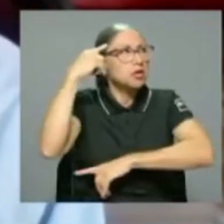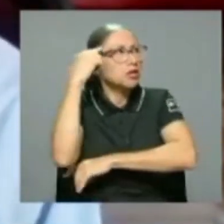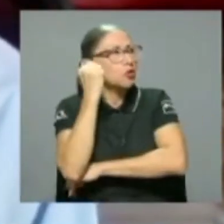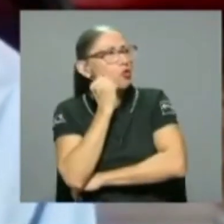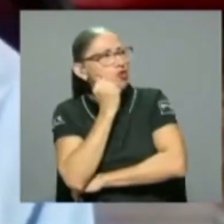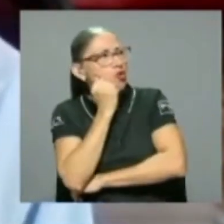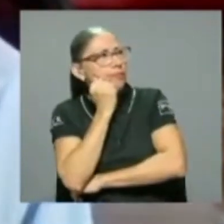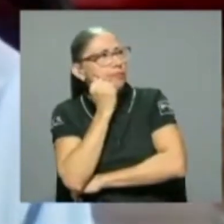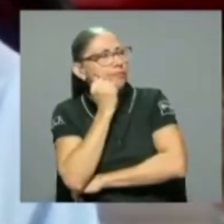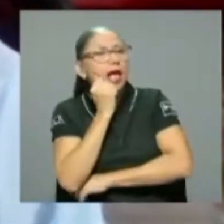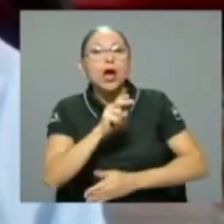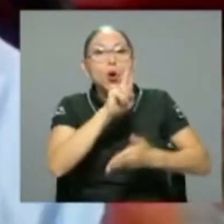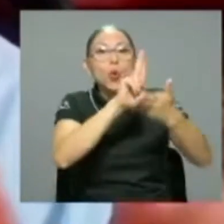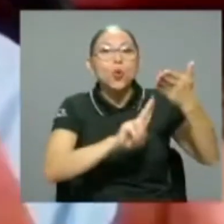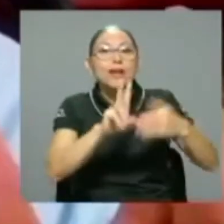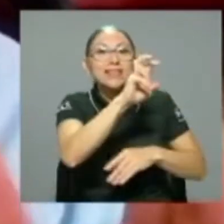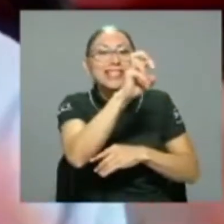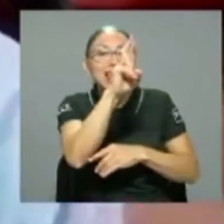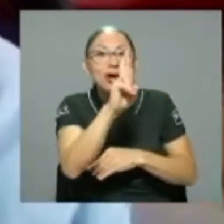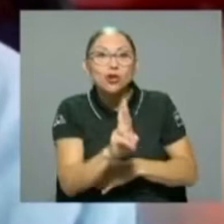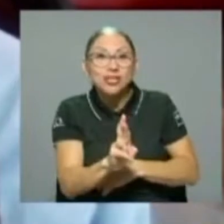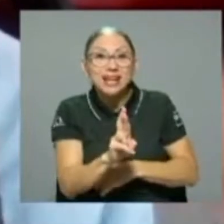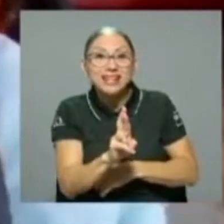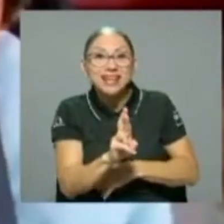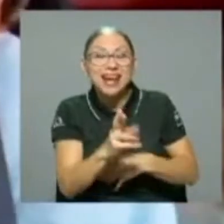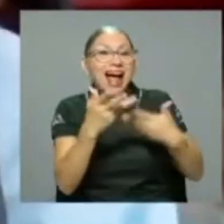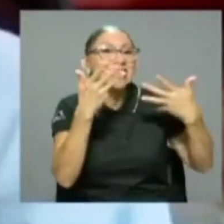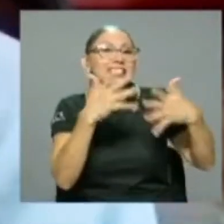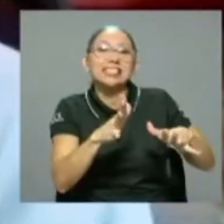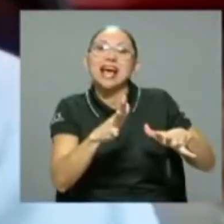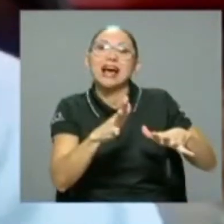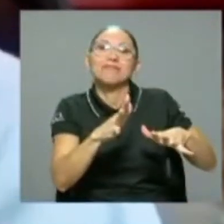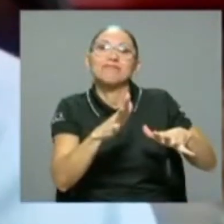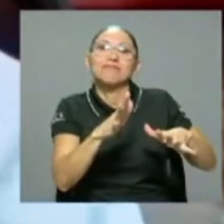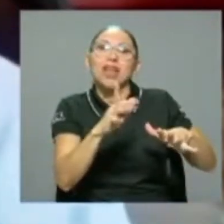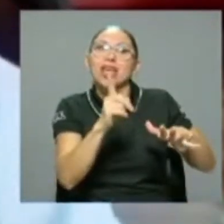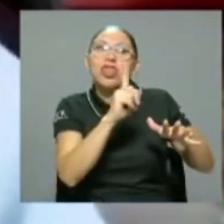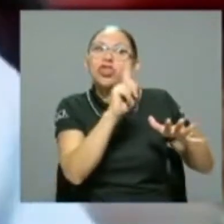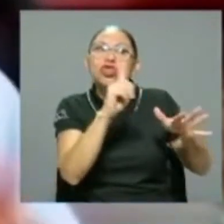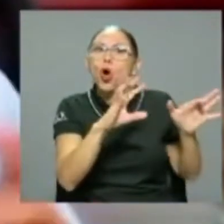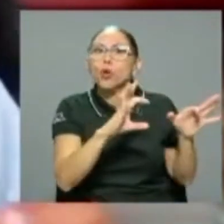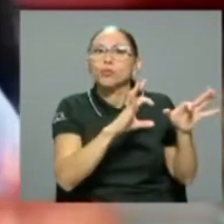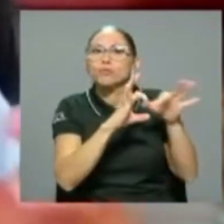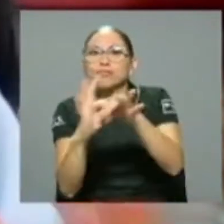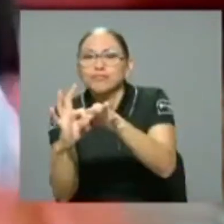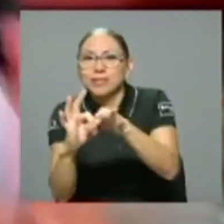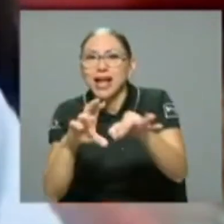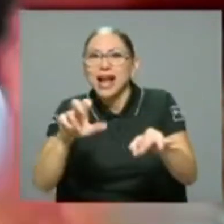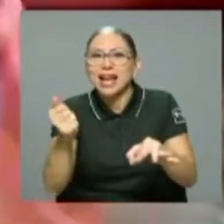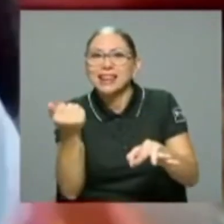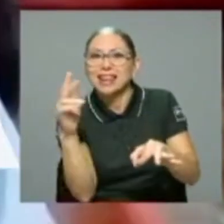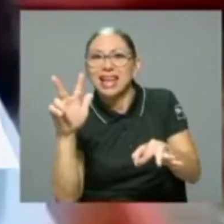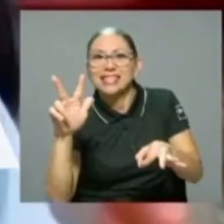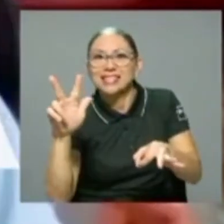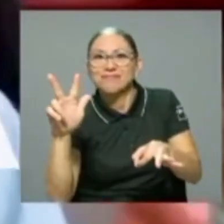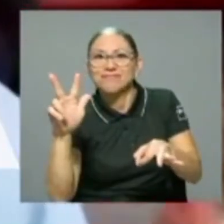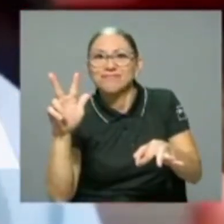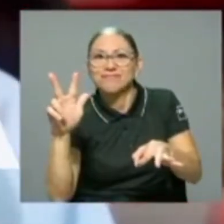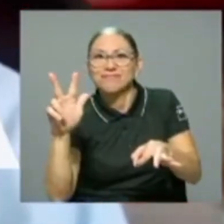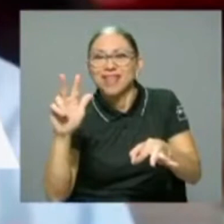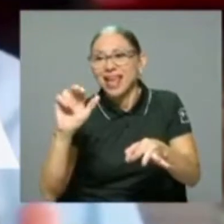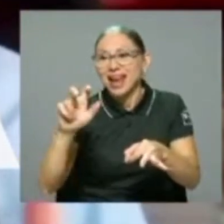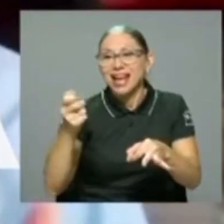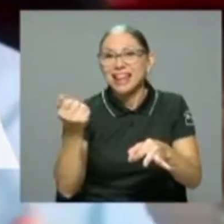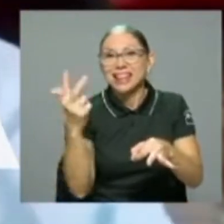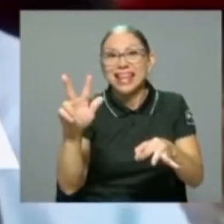de Costa Rica de la franquicia, por así decirlo, del Canal 13. Le quitaron el Canal 13 a la Universidad de Costa Rica.